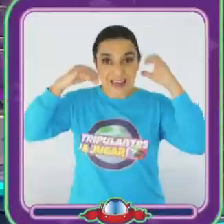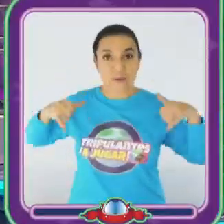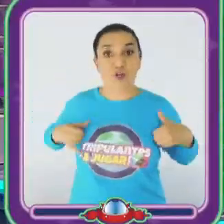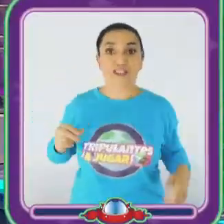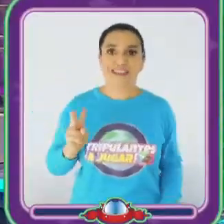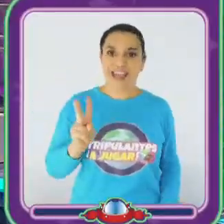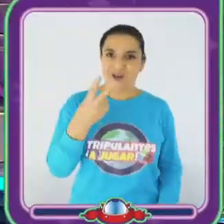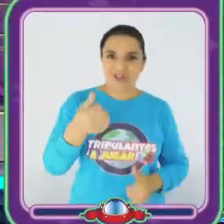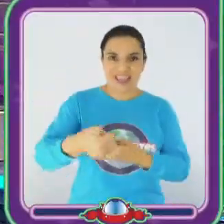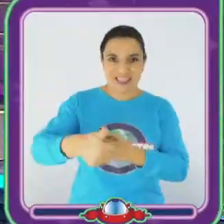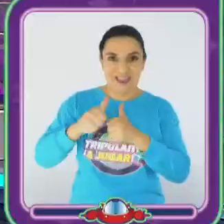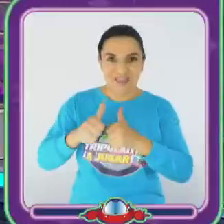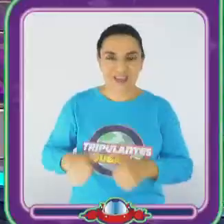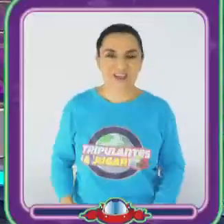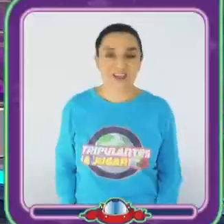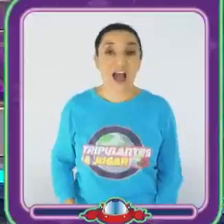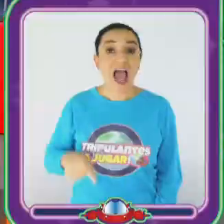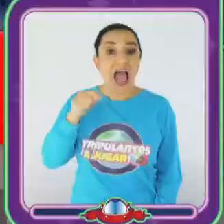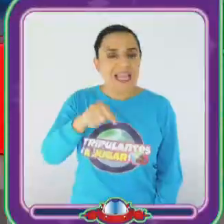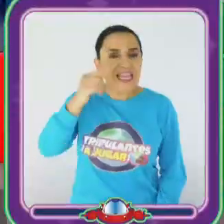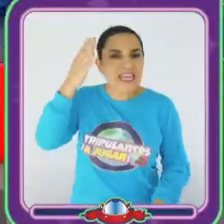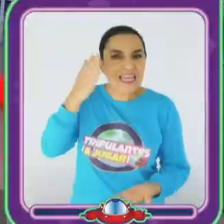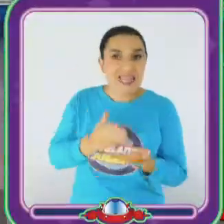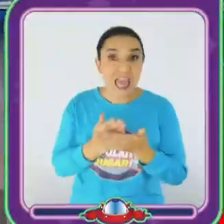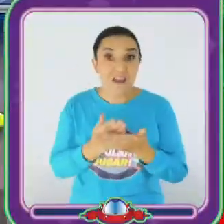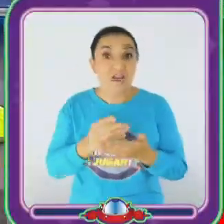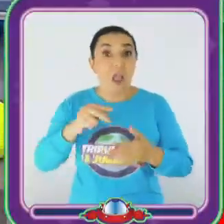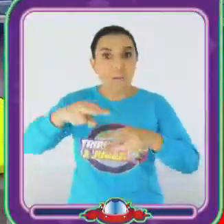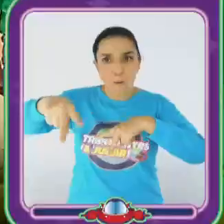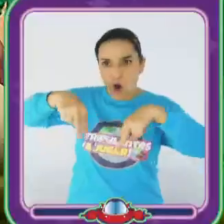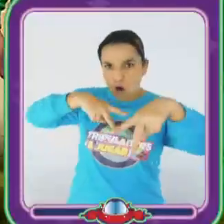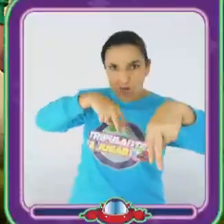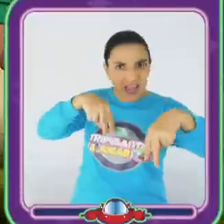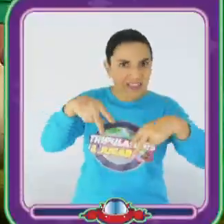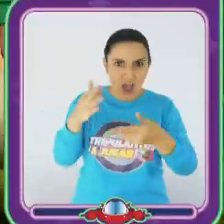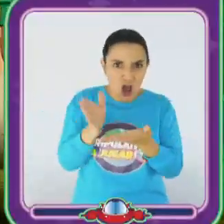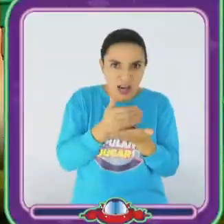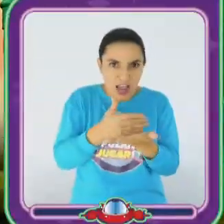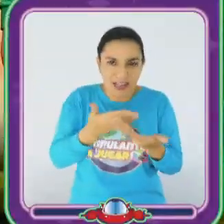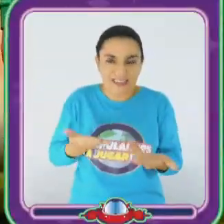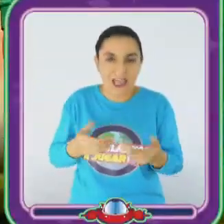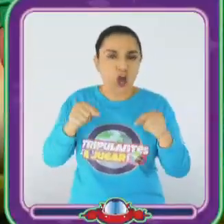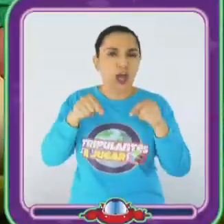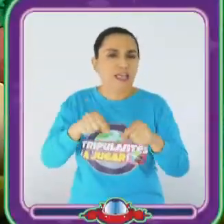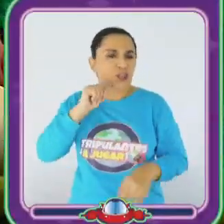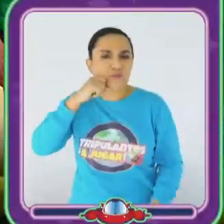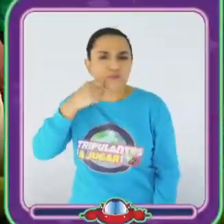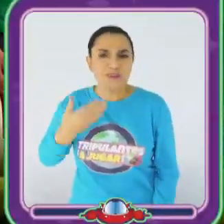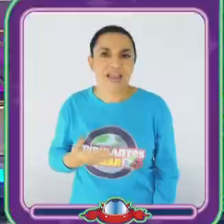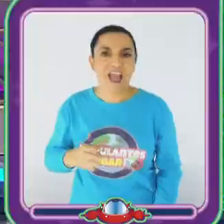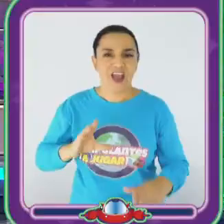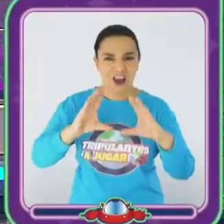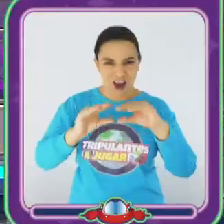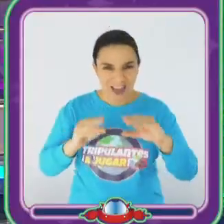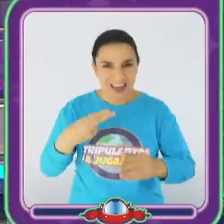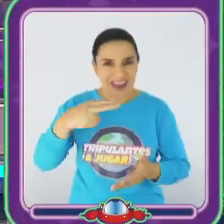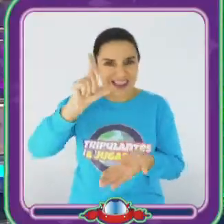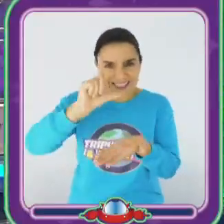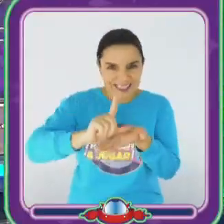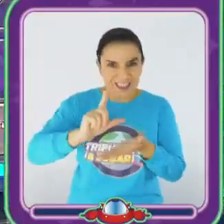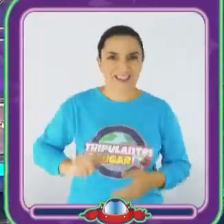Bienvenida, tripulación, al segundo desafío. Aquí tendrán que moverse y organizarse. Esto se llama